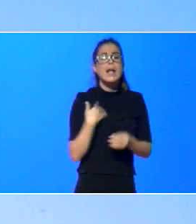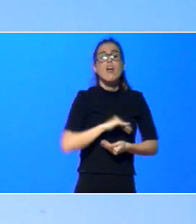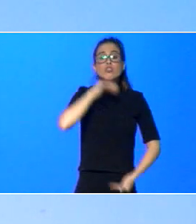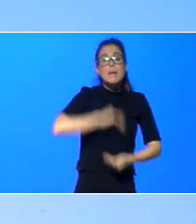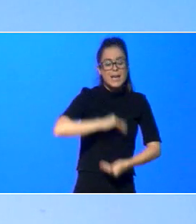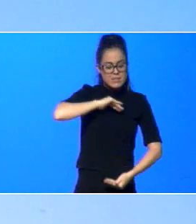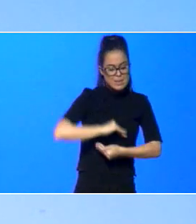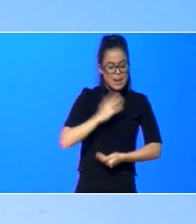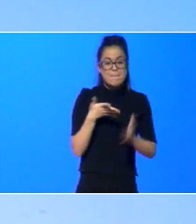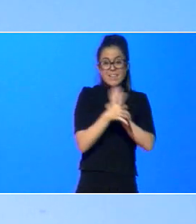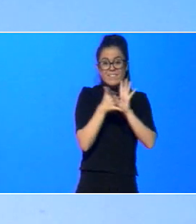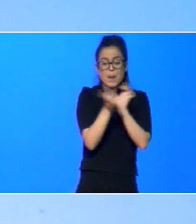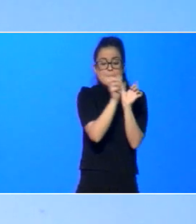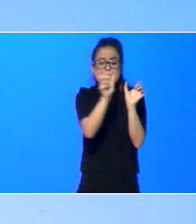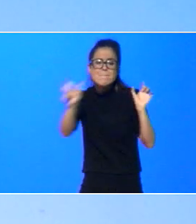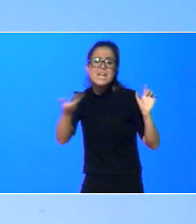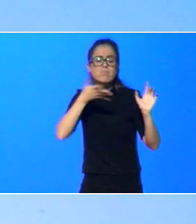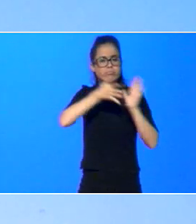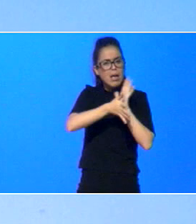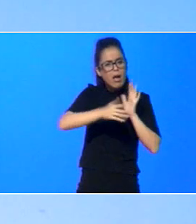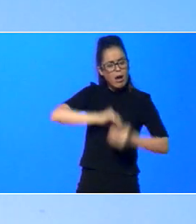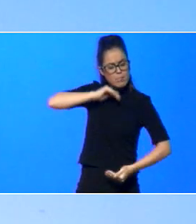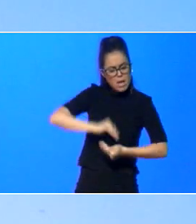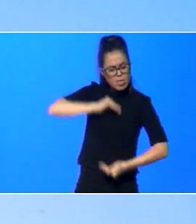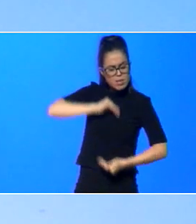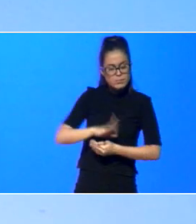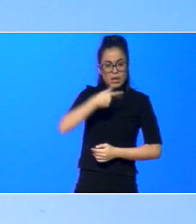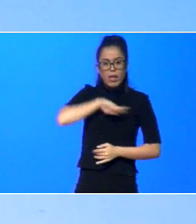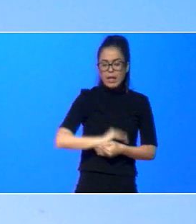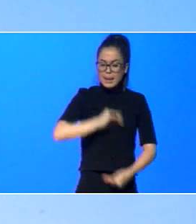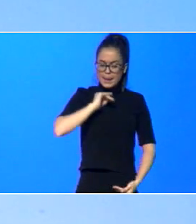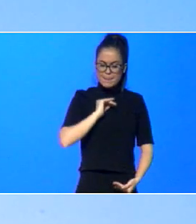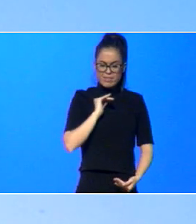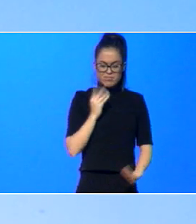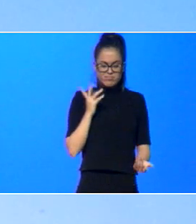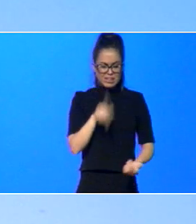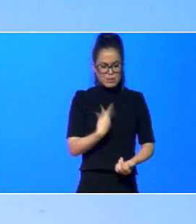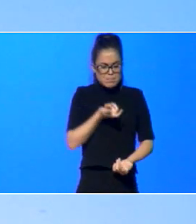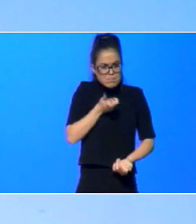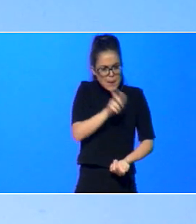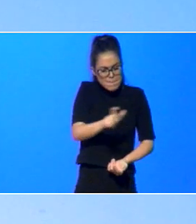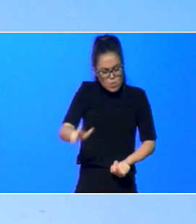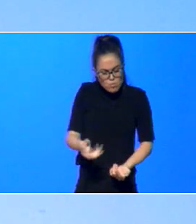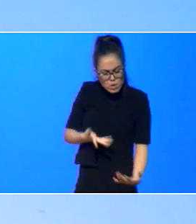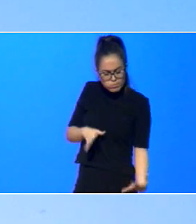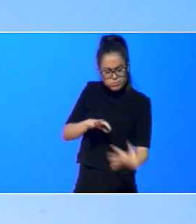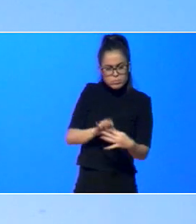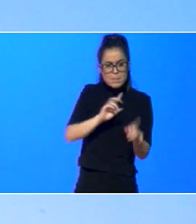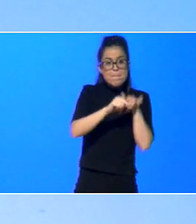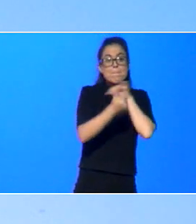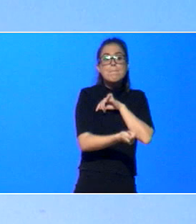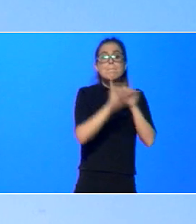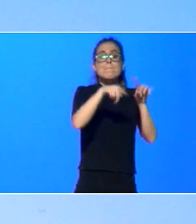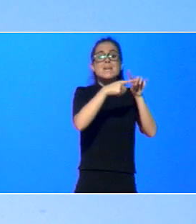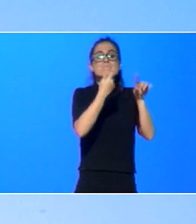humana en el mundo moderno ha utilizado la idea de capacidad para identificar al ser humano y asociar ahí La idea de dignidad